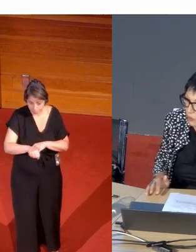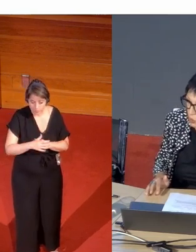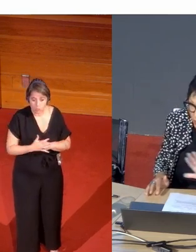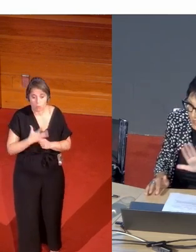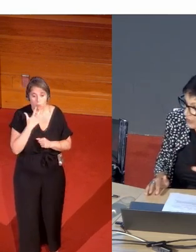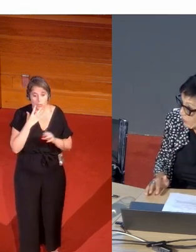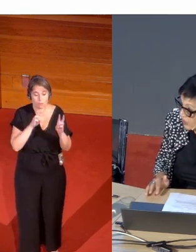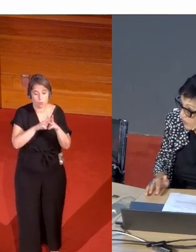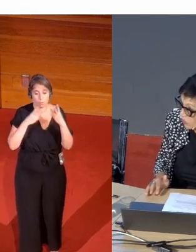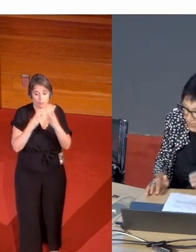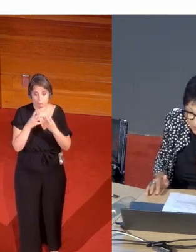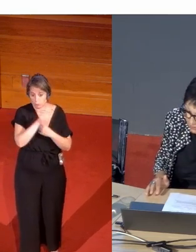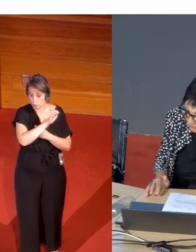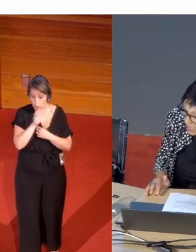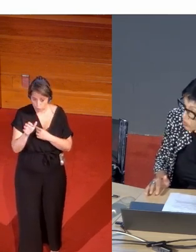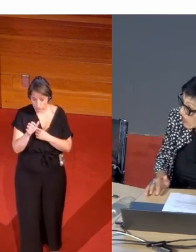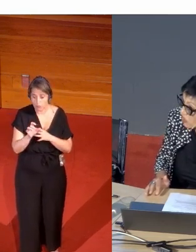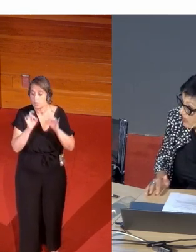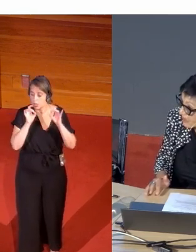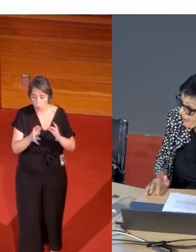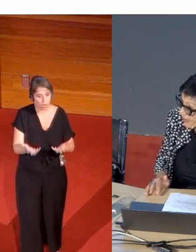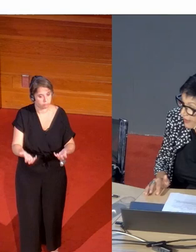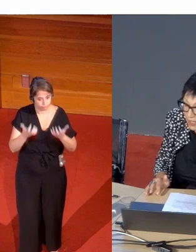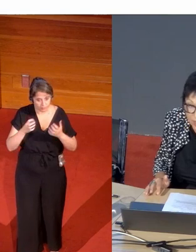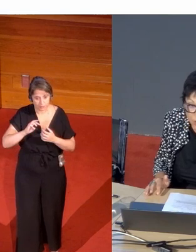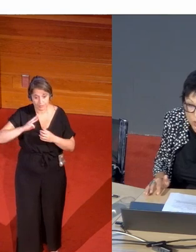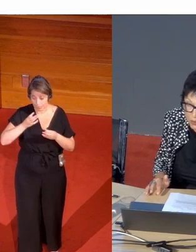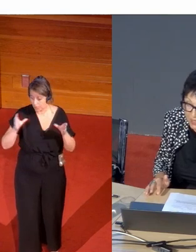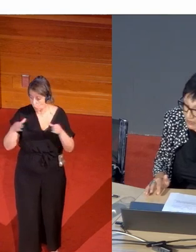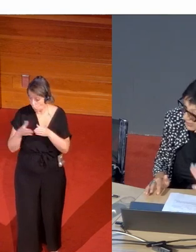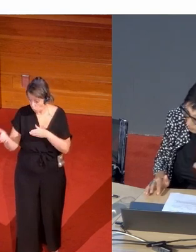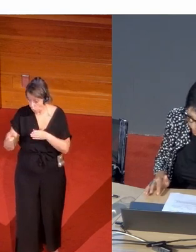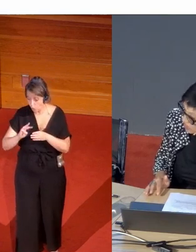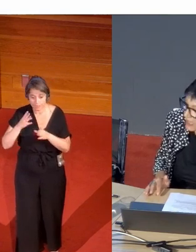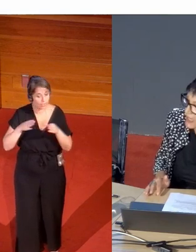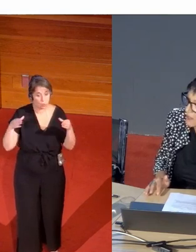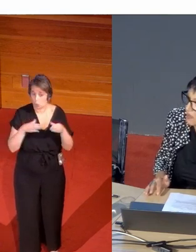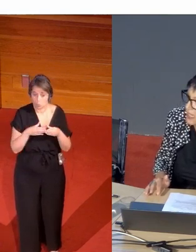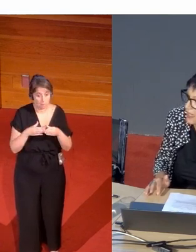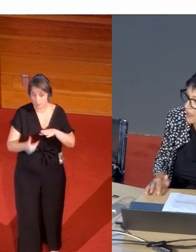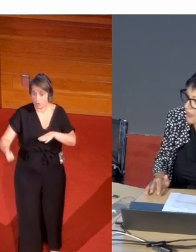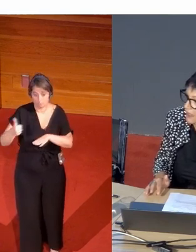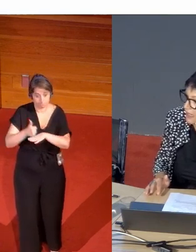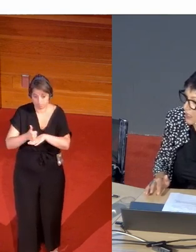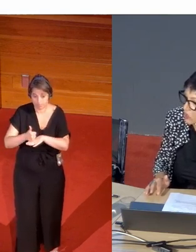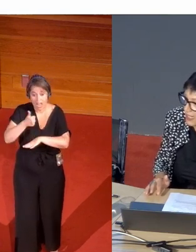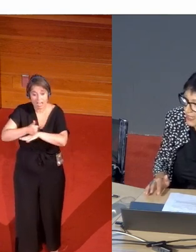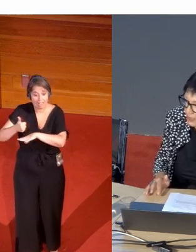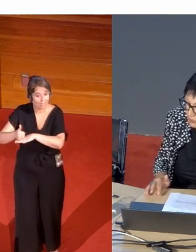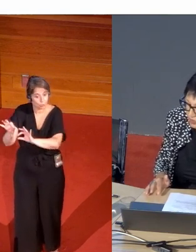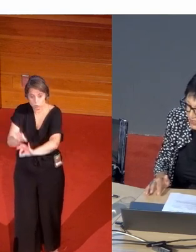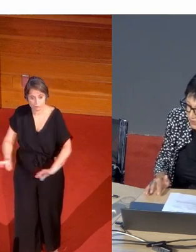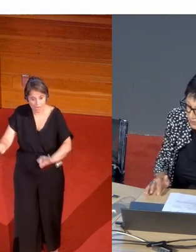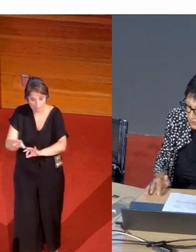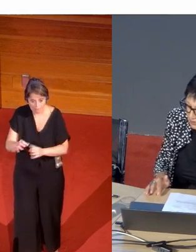del parlamento europeo las instituciones europeas han conseguido ser el tercer grupo parlamentario pero Siguen sin pillar cargos